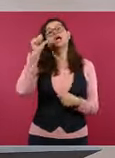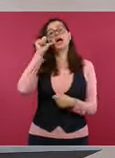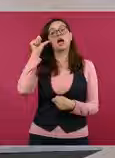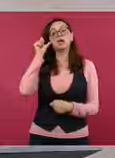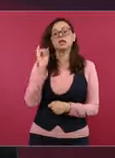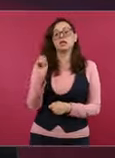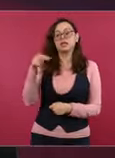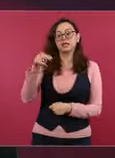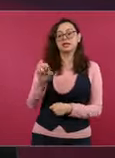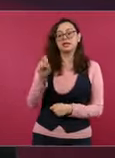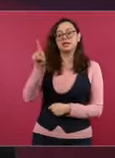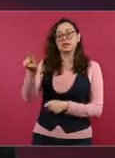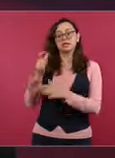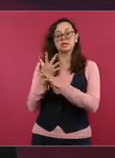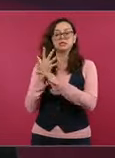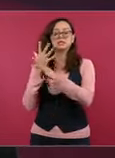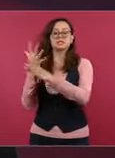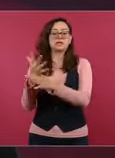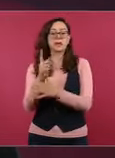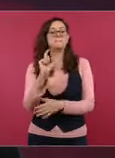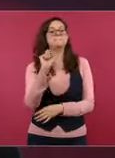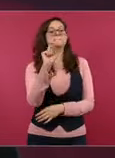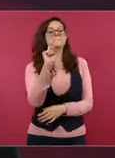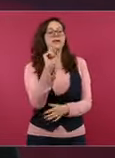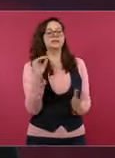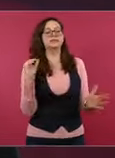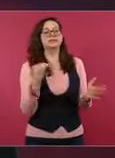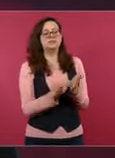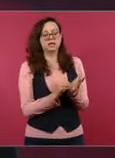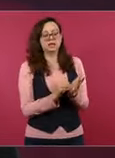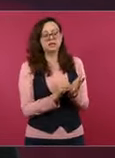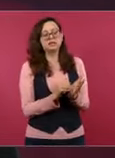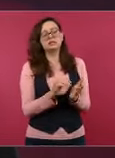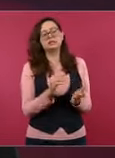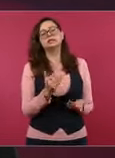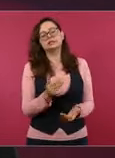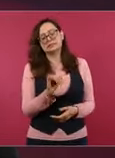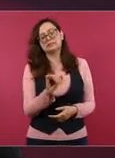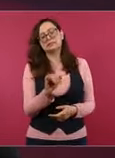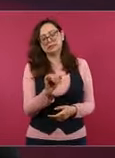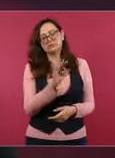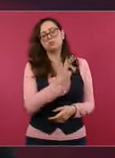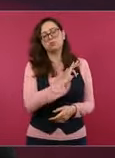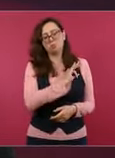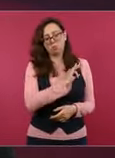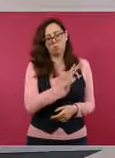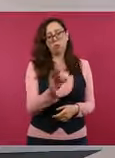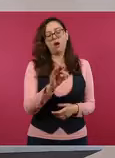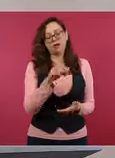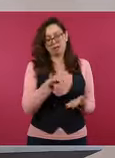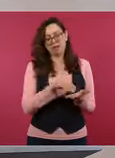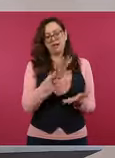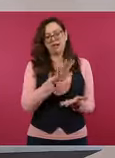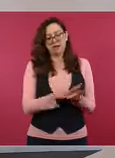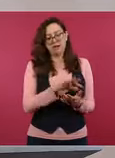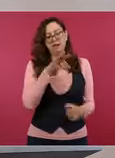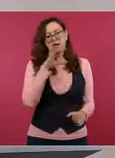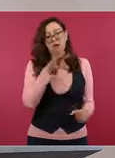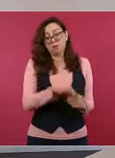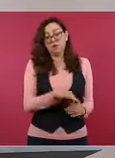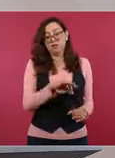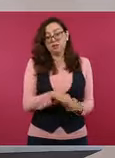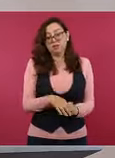20.964 casos pueden realmente, que presentaban inconsistencias, pueden entrar al registro. Nos